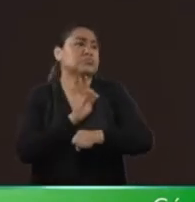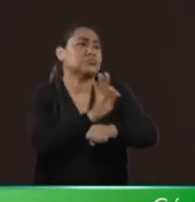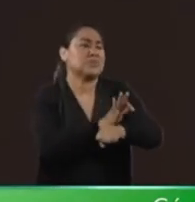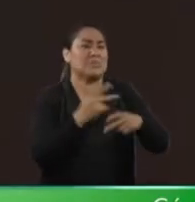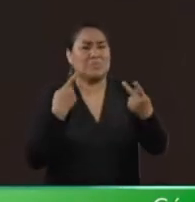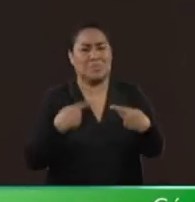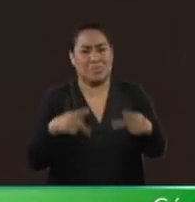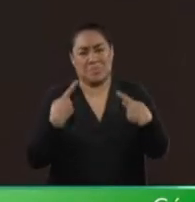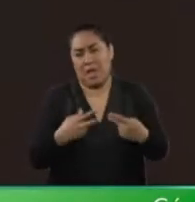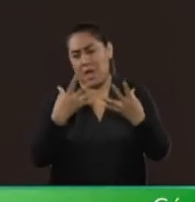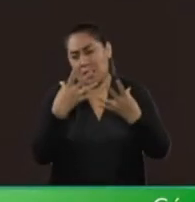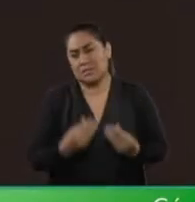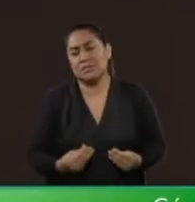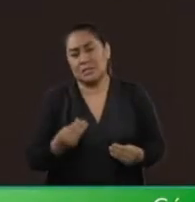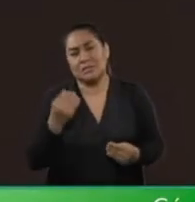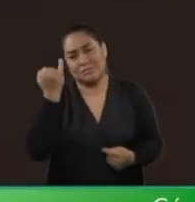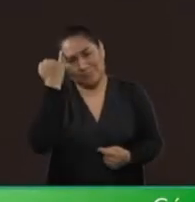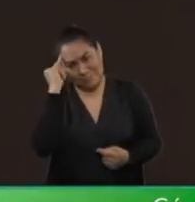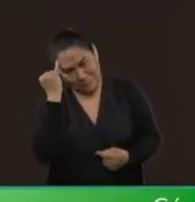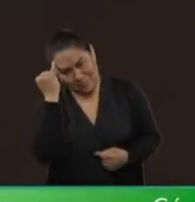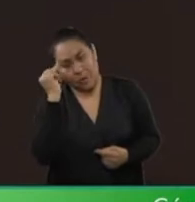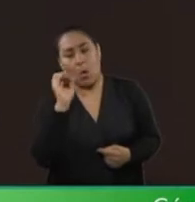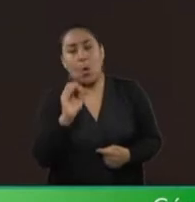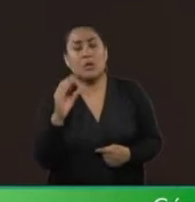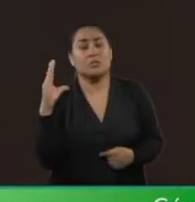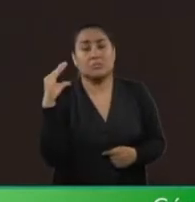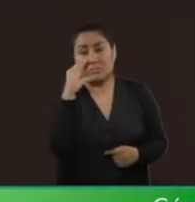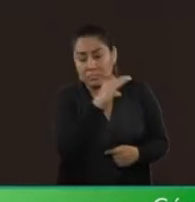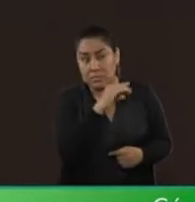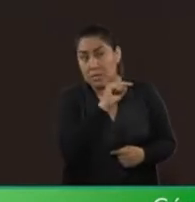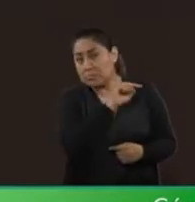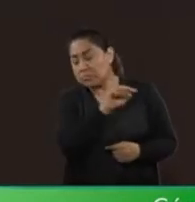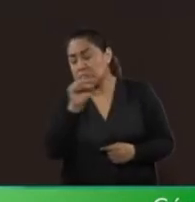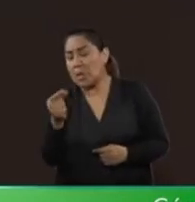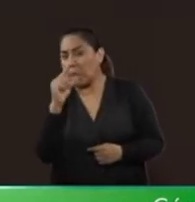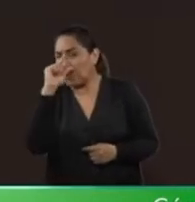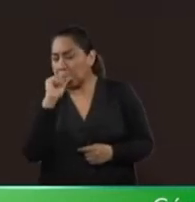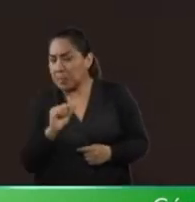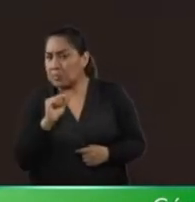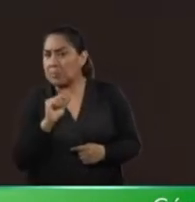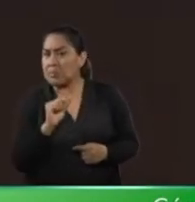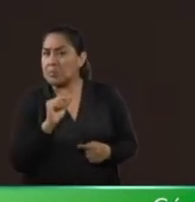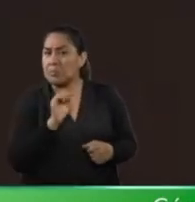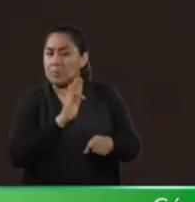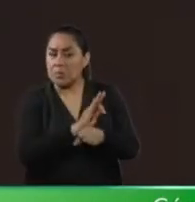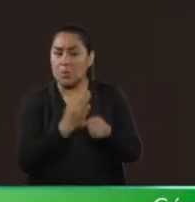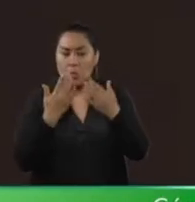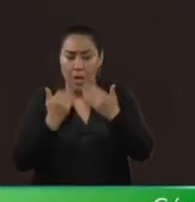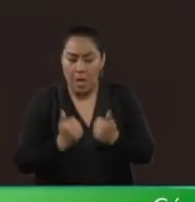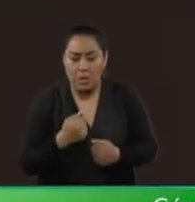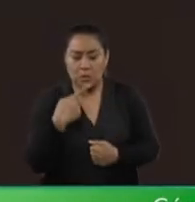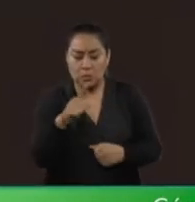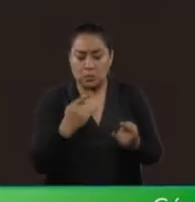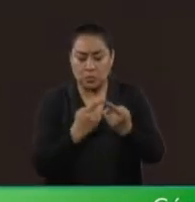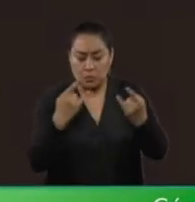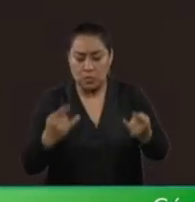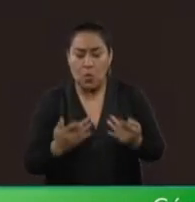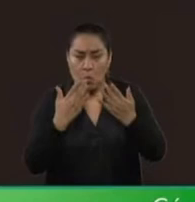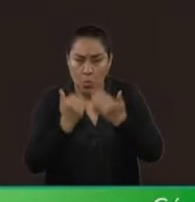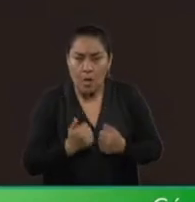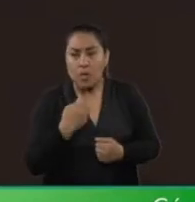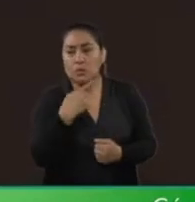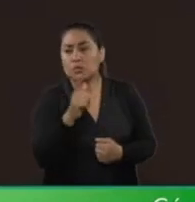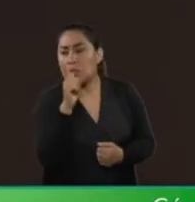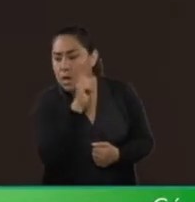personas indígenas y afrodescendientes que les ha sido arrebatado sus recursos, su historia, su lengua,